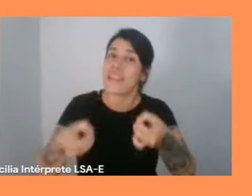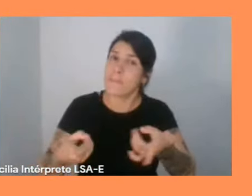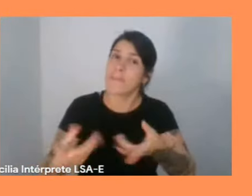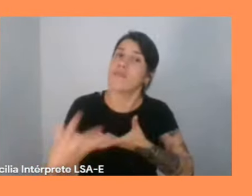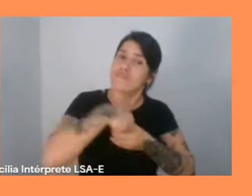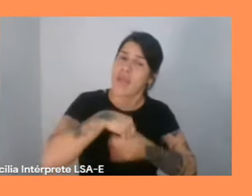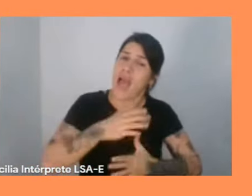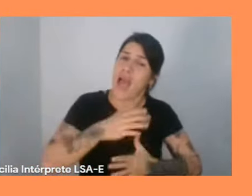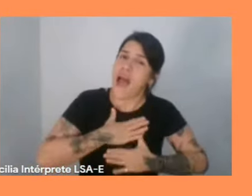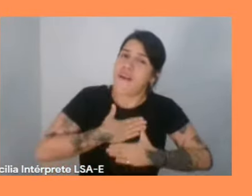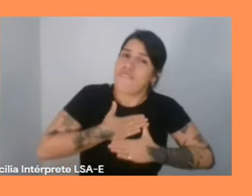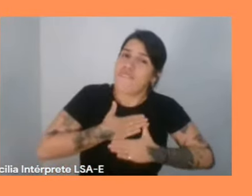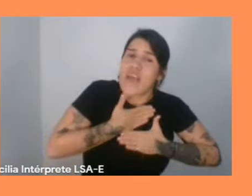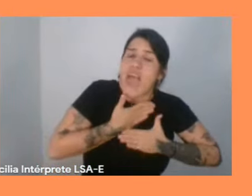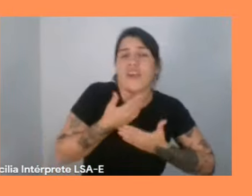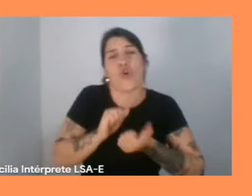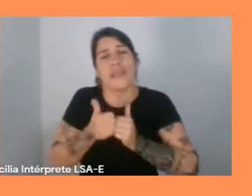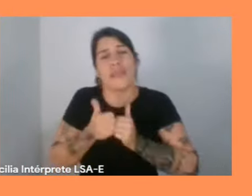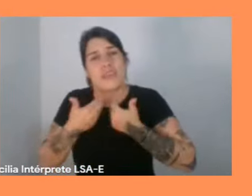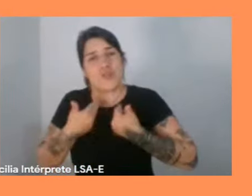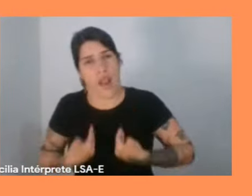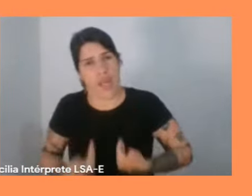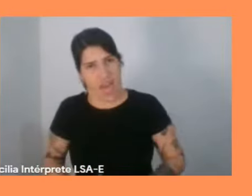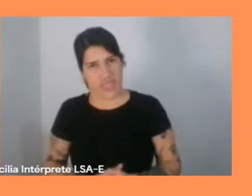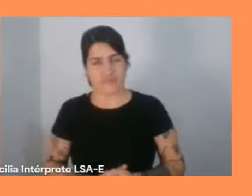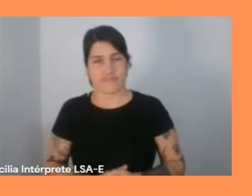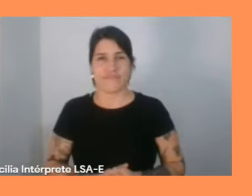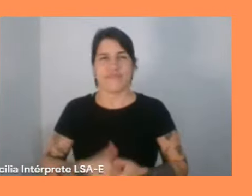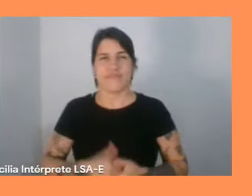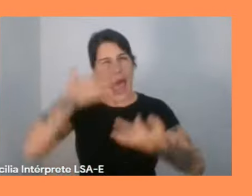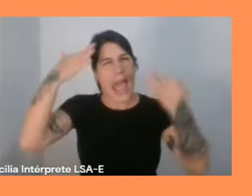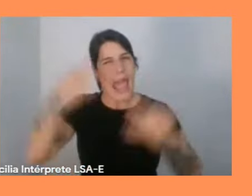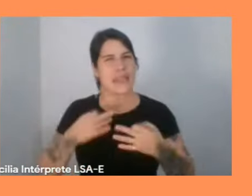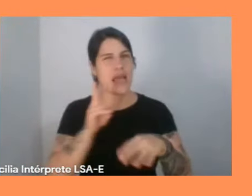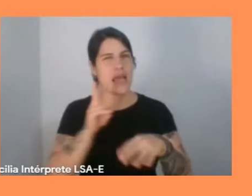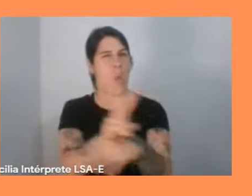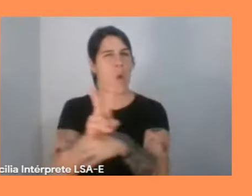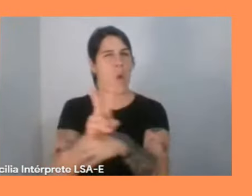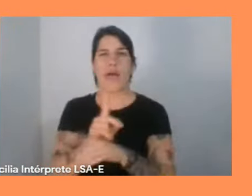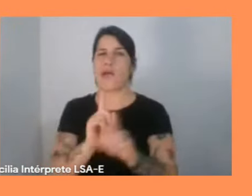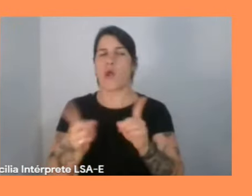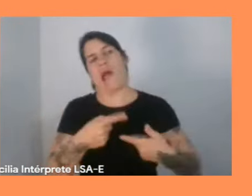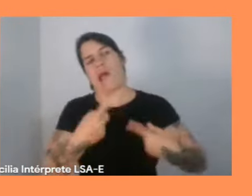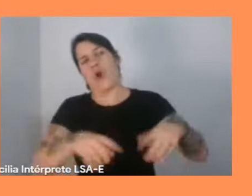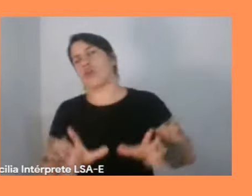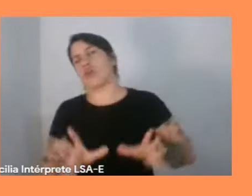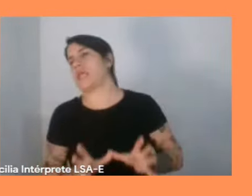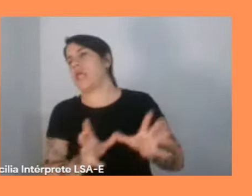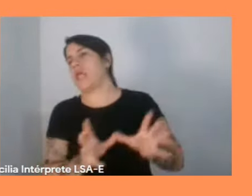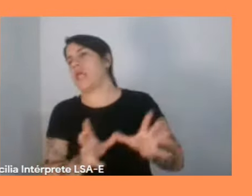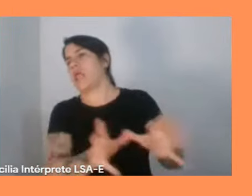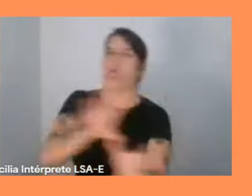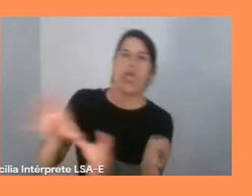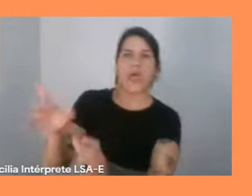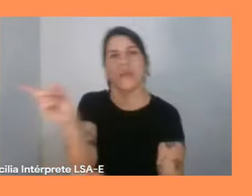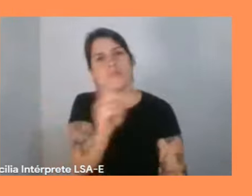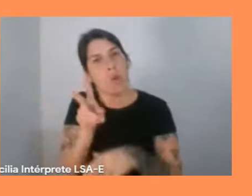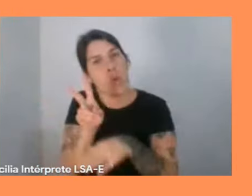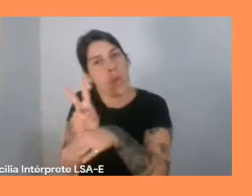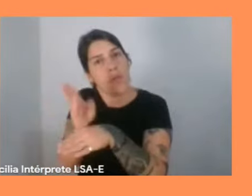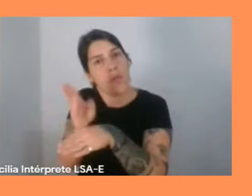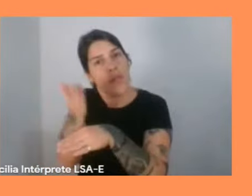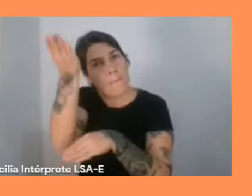cosificadores y el respeto a la sexualidad, entre otras cuestiones. La ESI nos aporta herramientas para